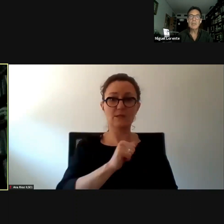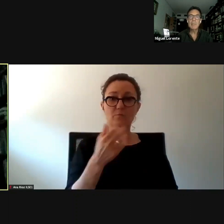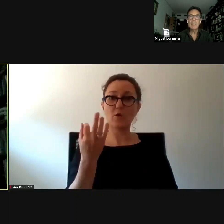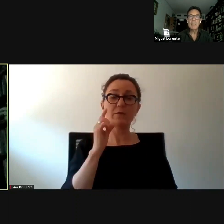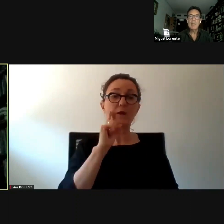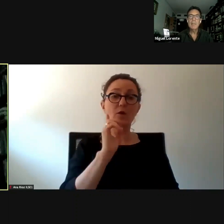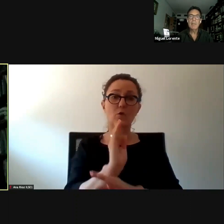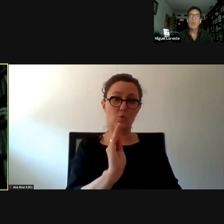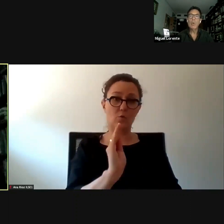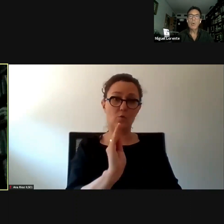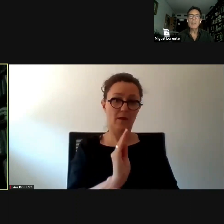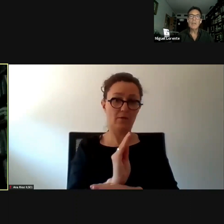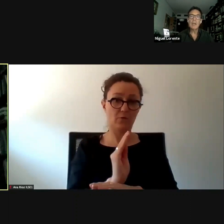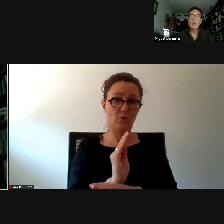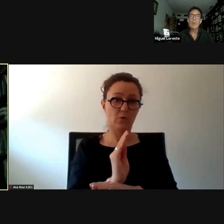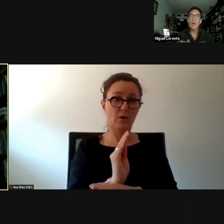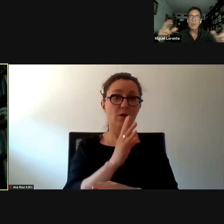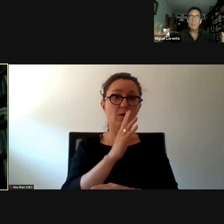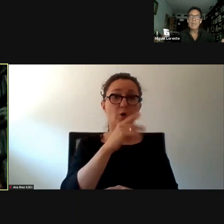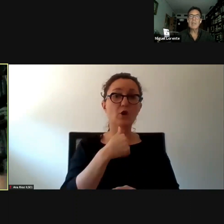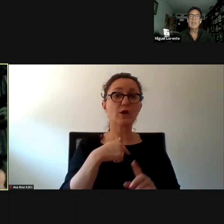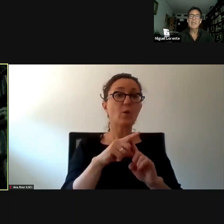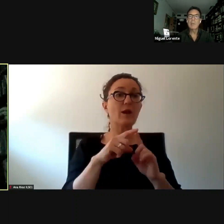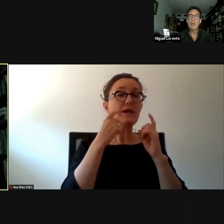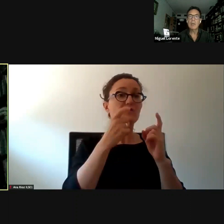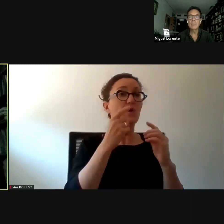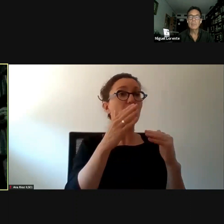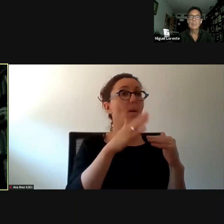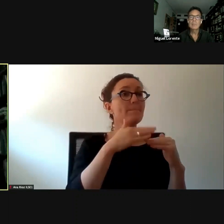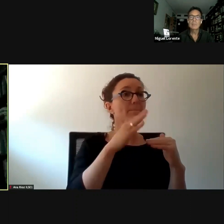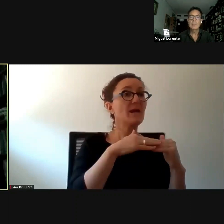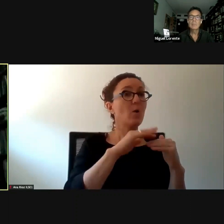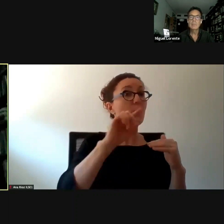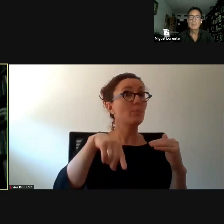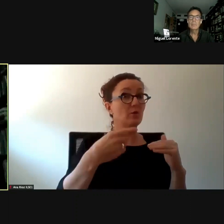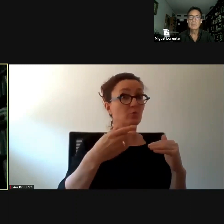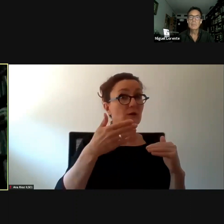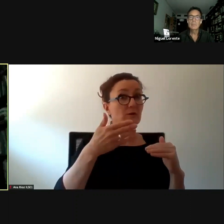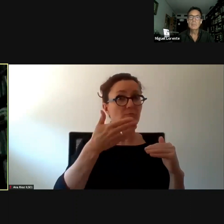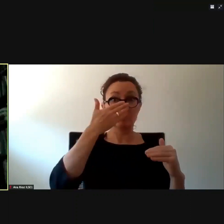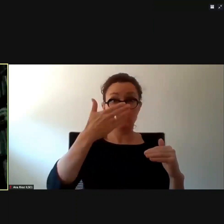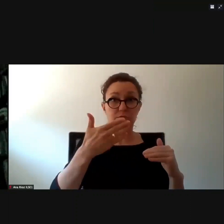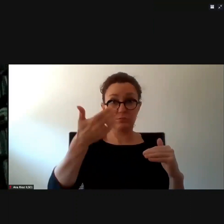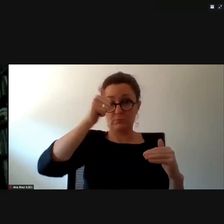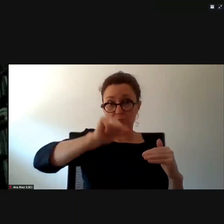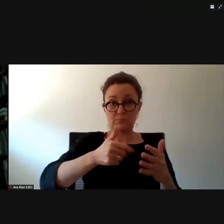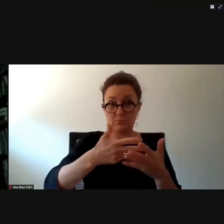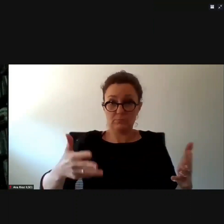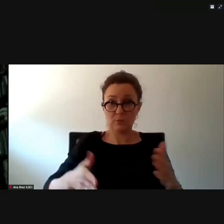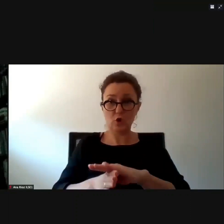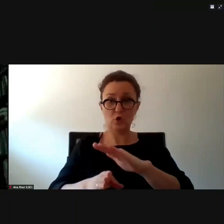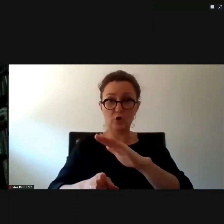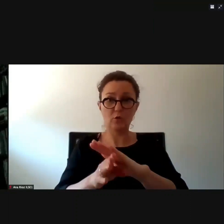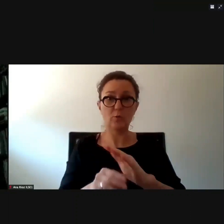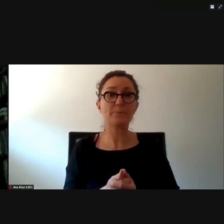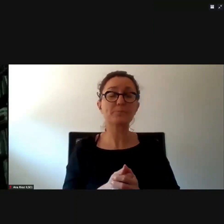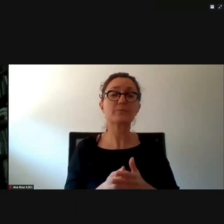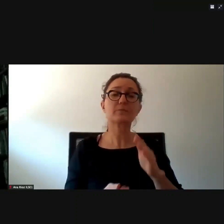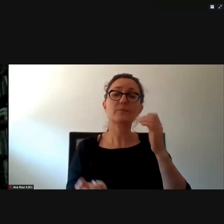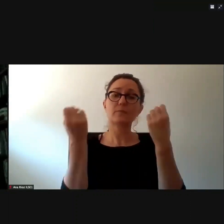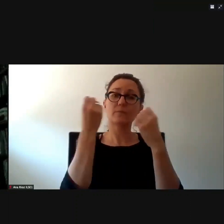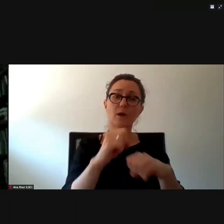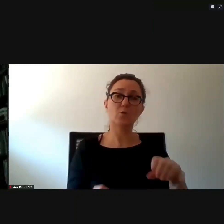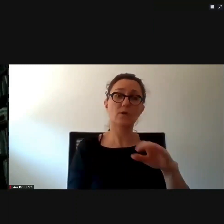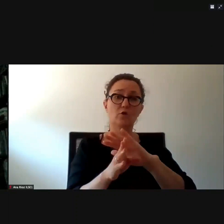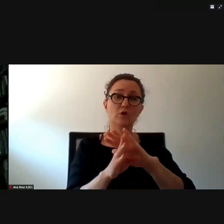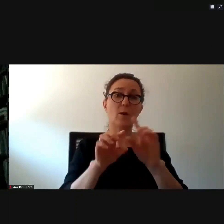es la expresión mínima, pero luego cuestionarlo como algo perteneciente a lo macro. Yo creo que aunque siguen entrando preguntas, de